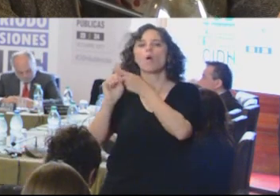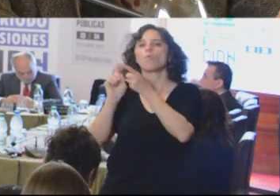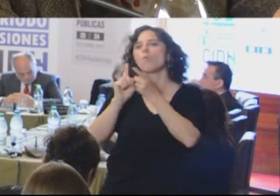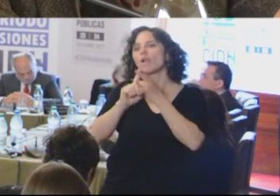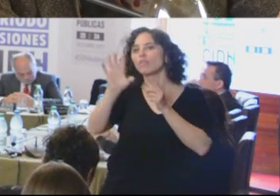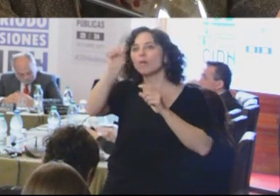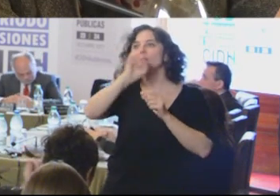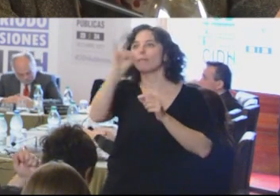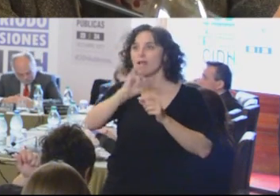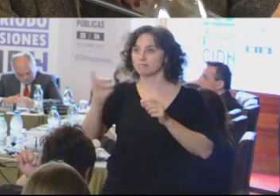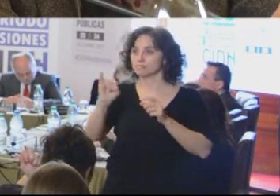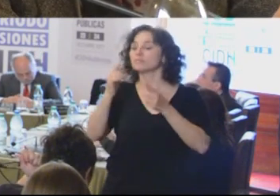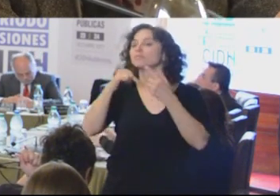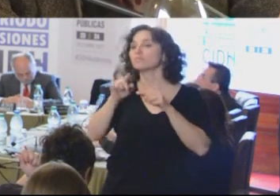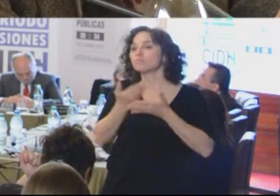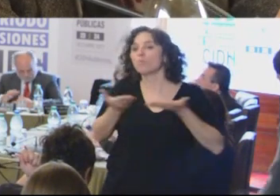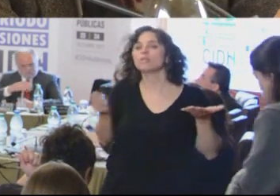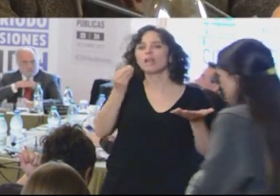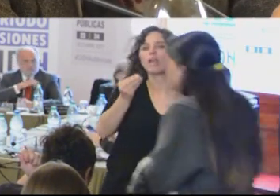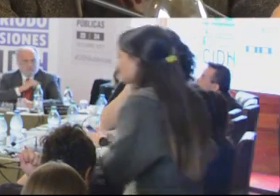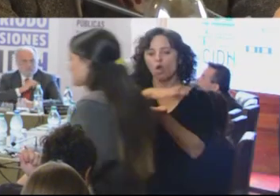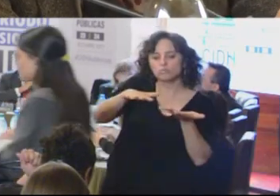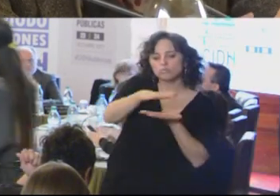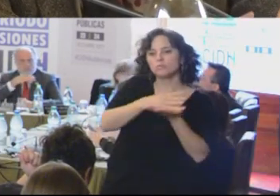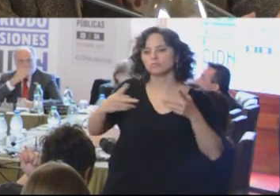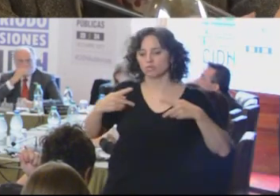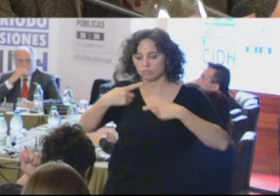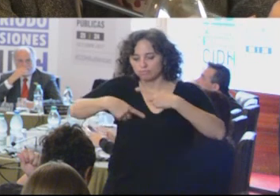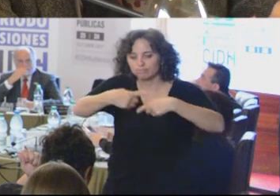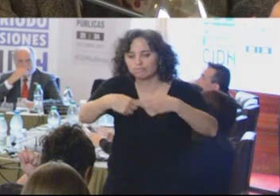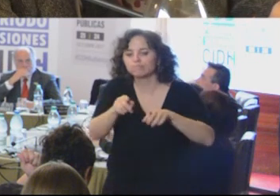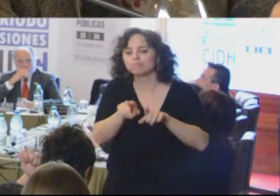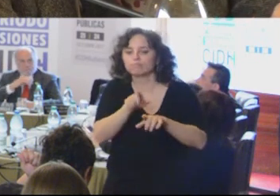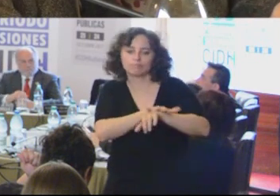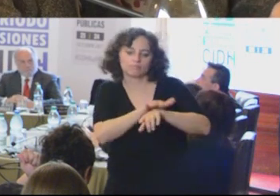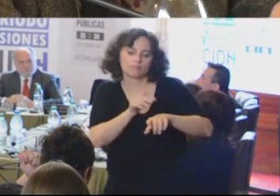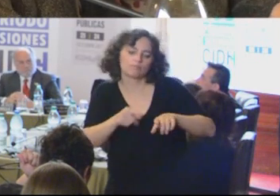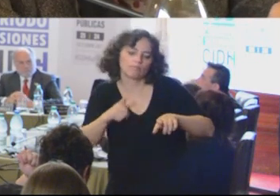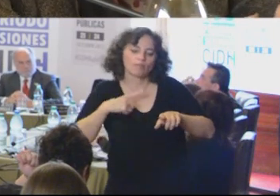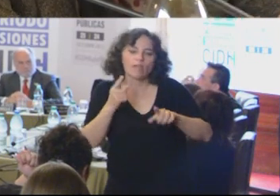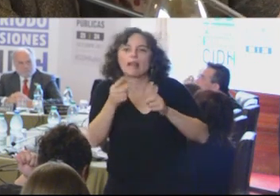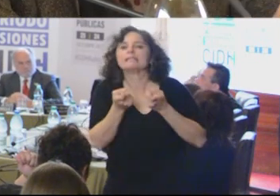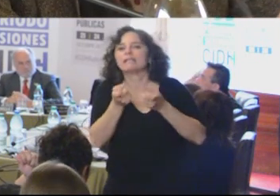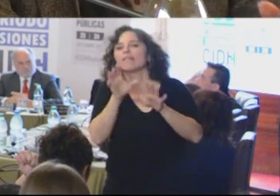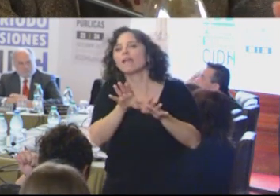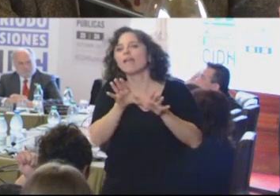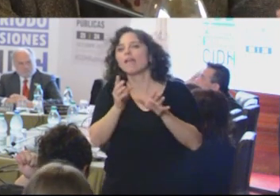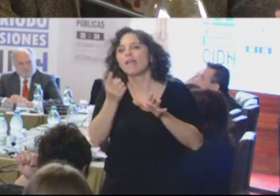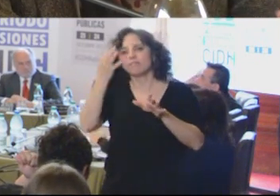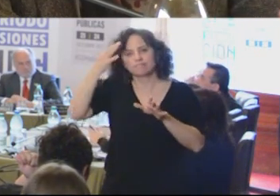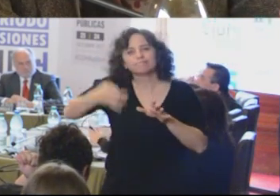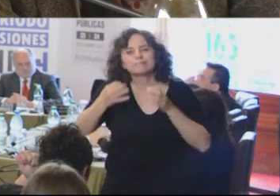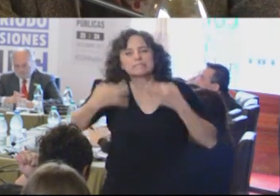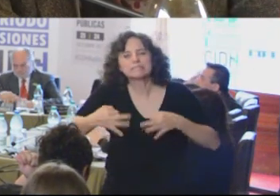nos ha mostrado que en contextos de transición ante la necesidad de garantizar la integralidad la